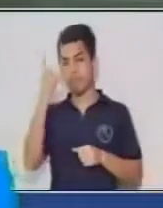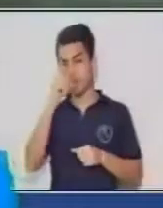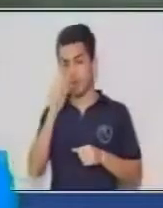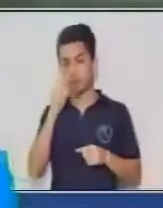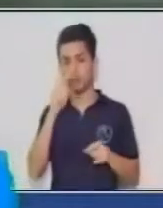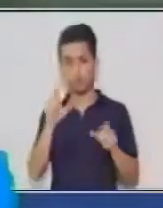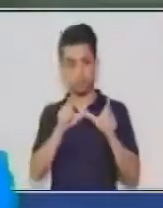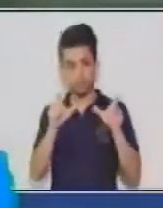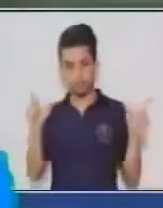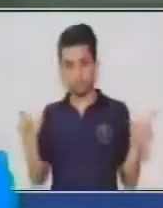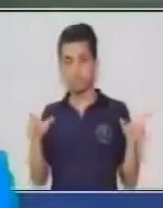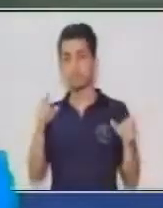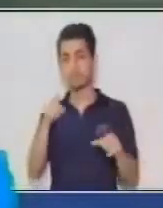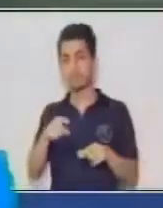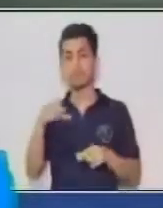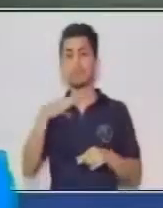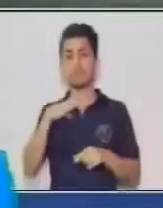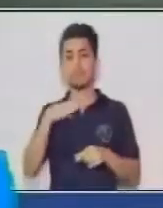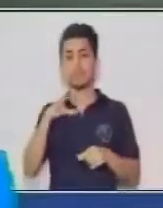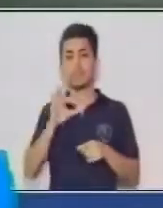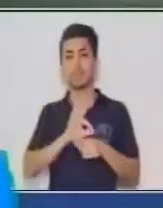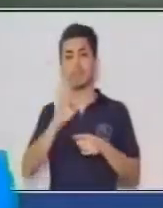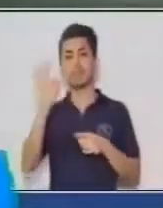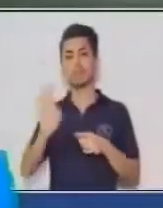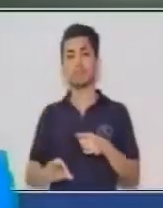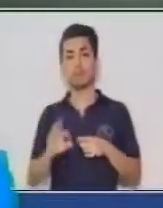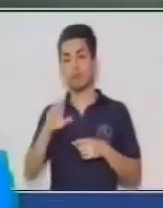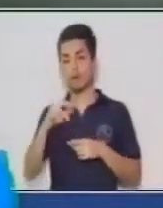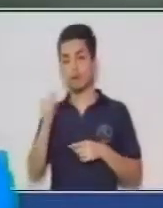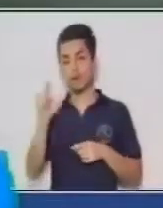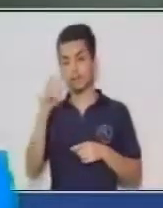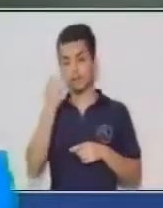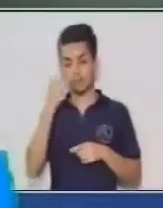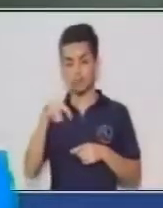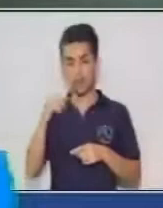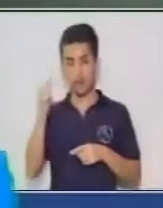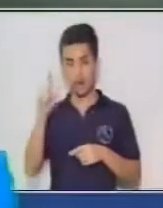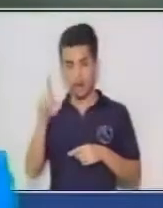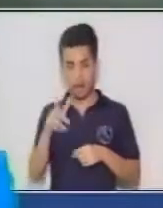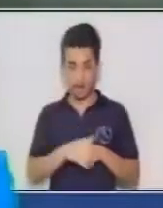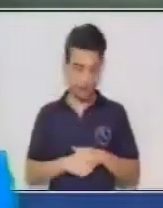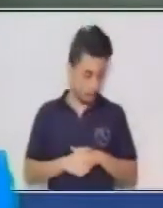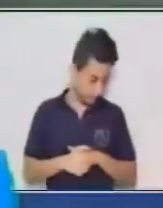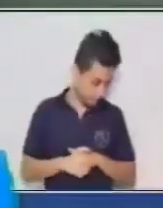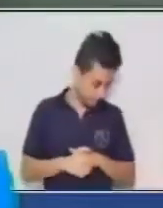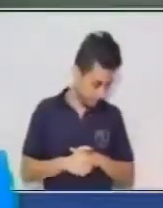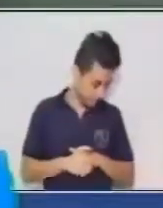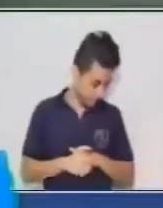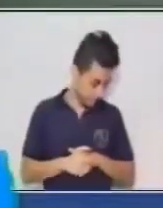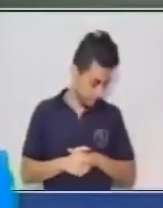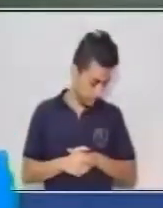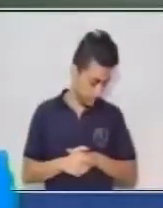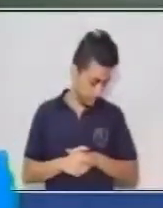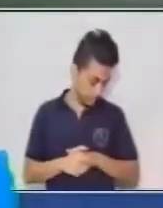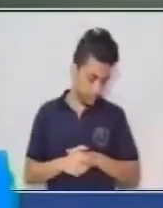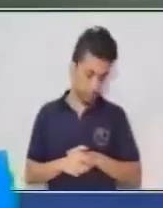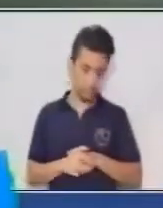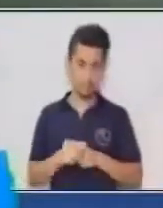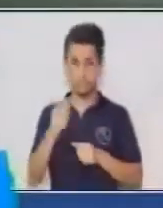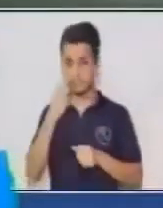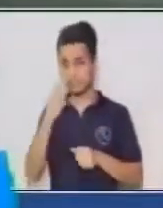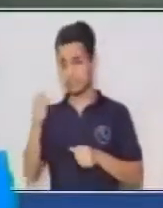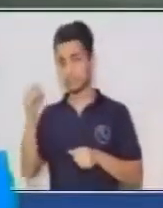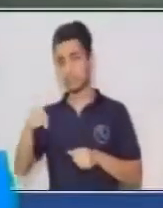estamos en presencia de una función racional. Tenemos aquí